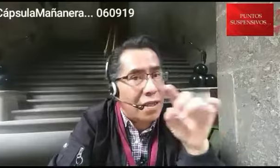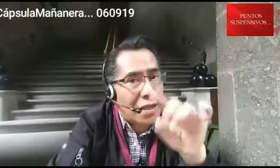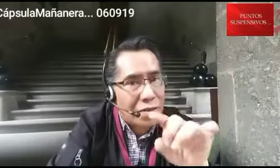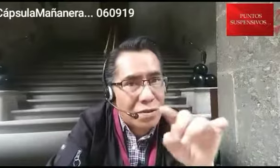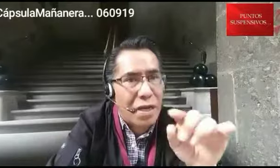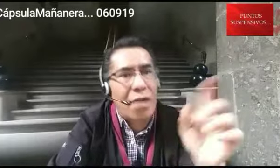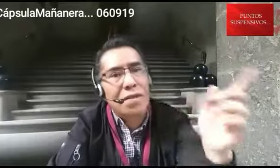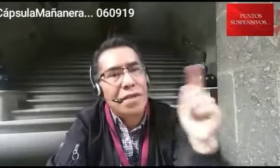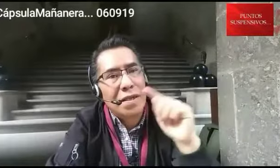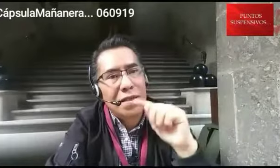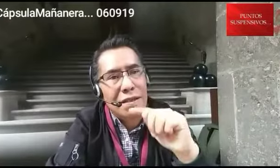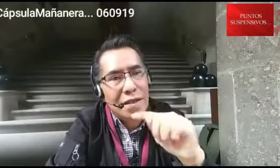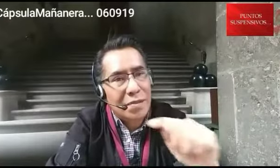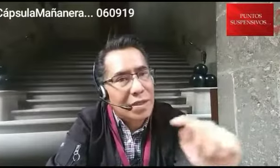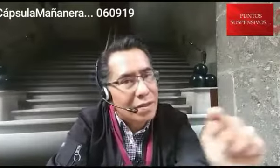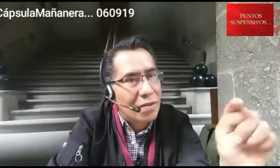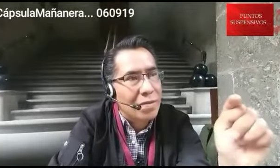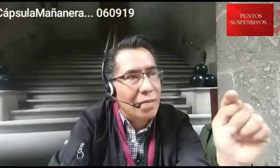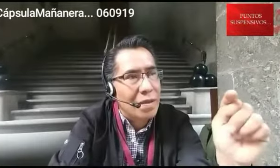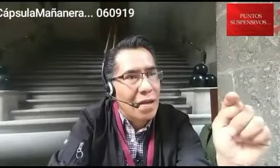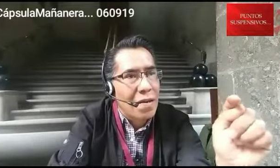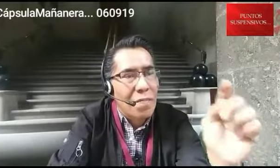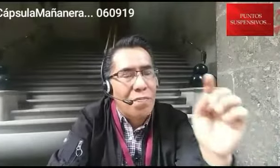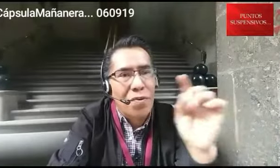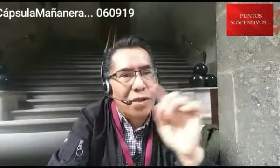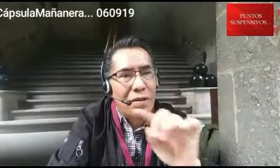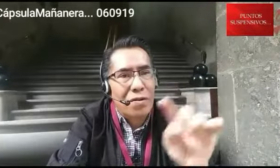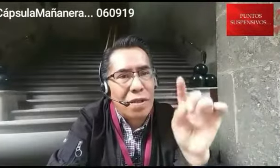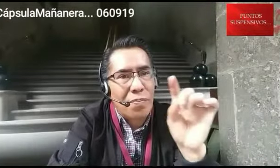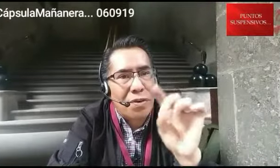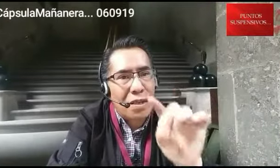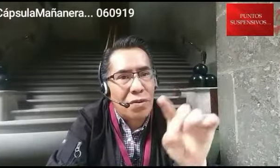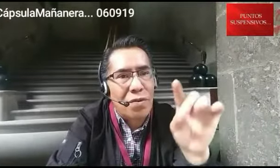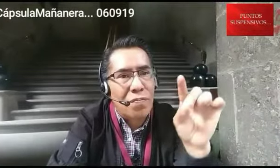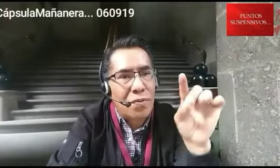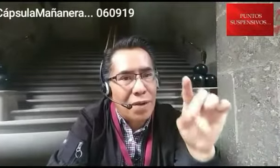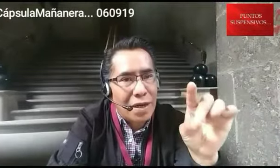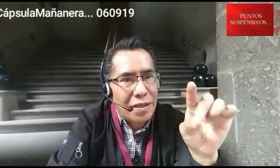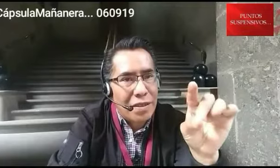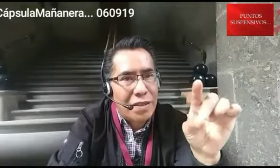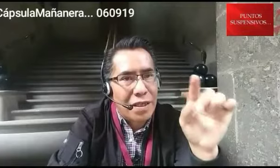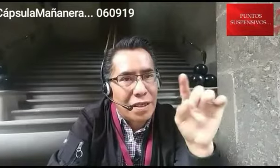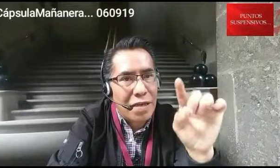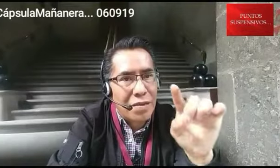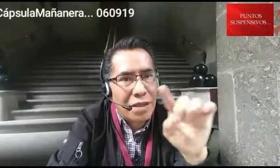esos 7 casos aún están en revisión porque no se ha podido